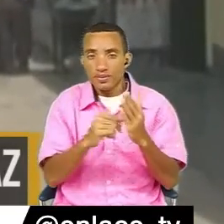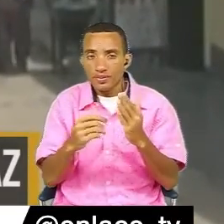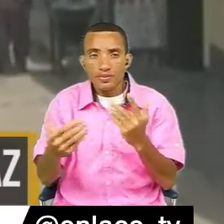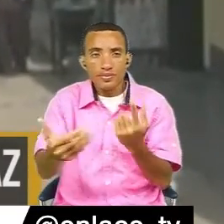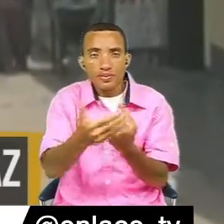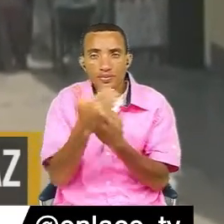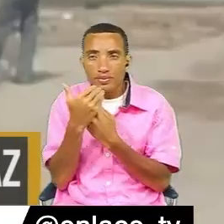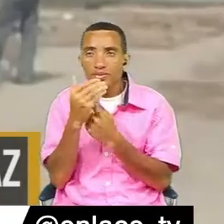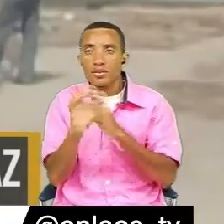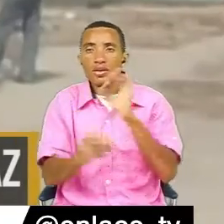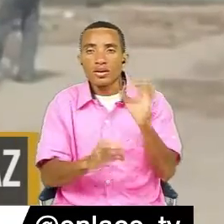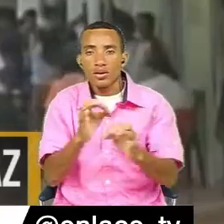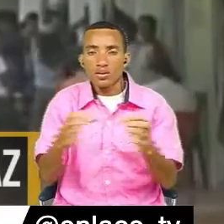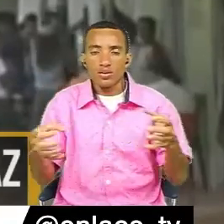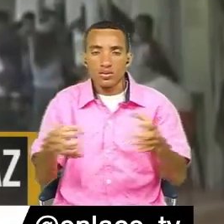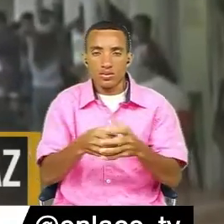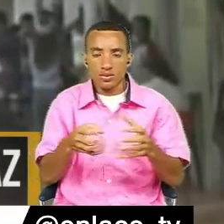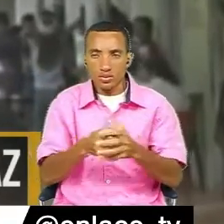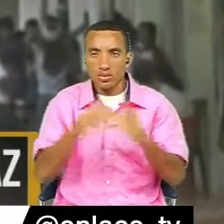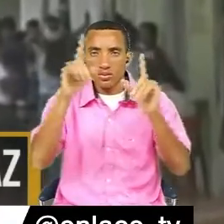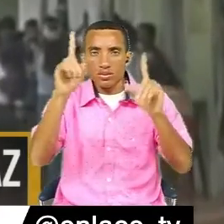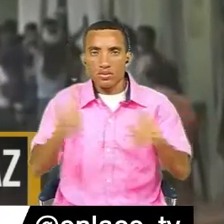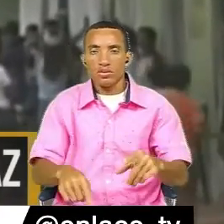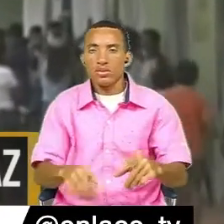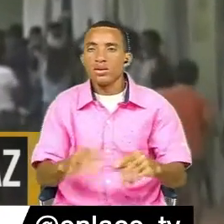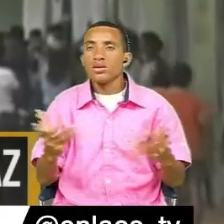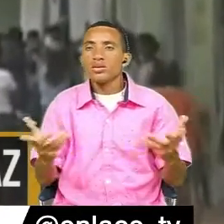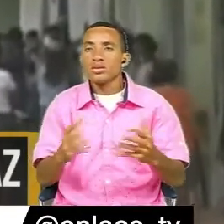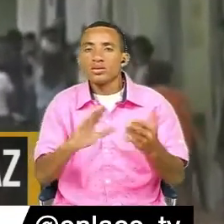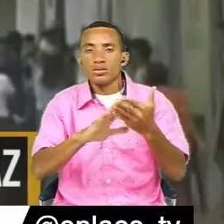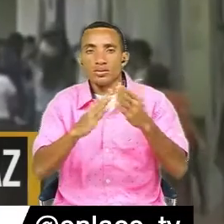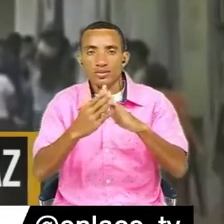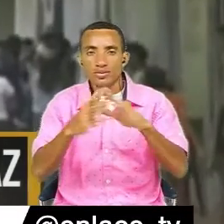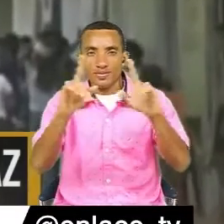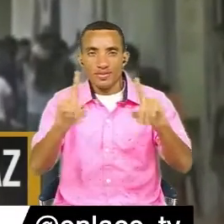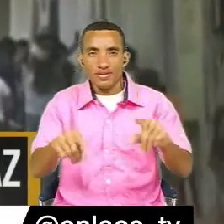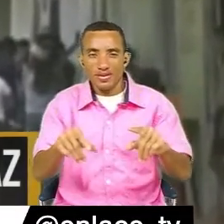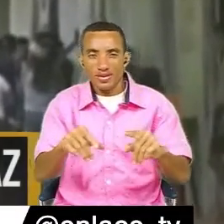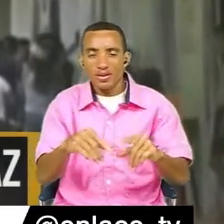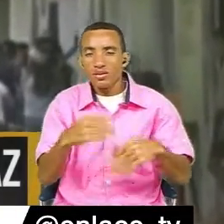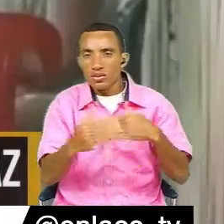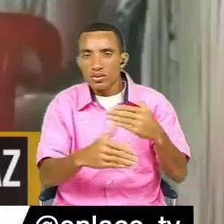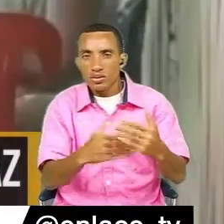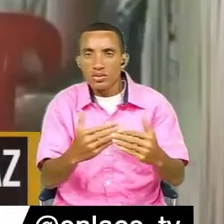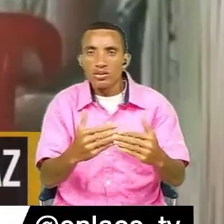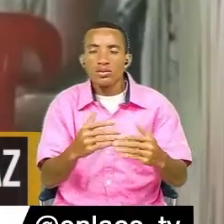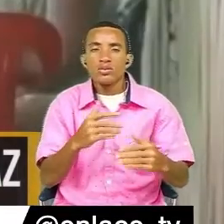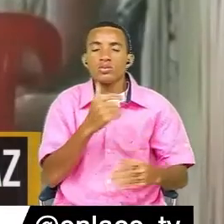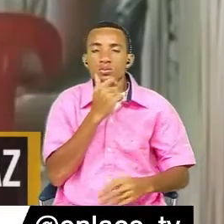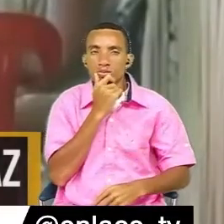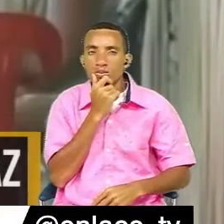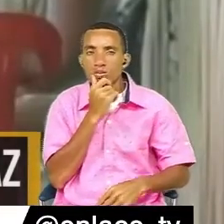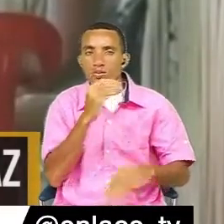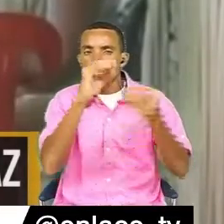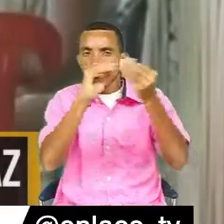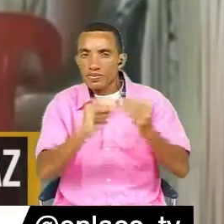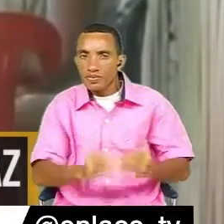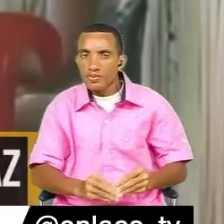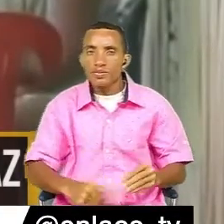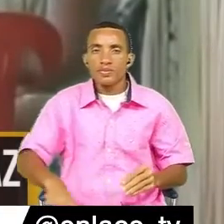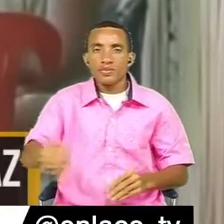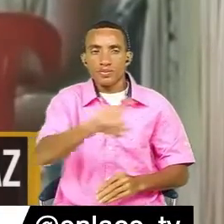las organizaciones, grupos y comunidades en los territorios, de manera que se contribuya a garantizar bajo un modelo efectivo la implementación